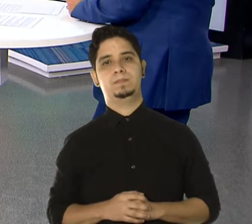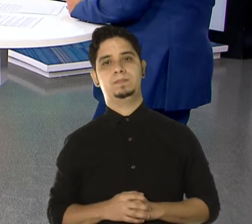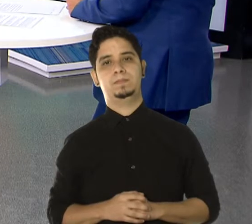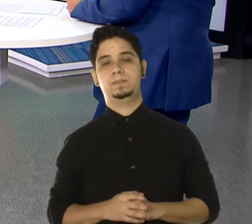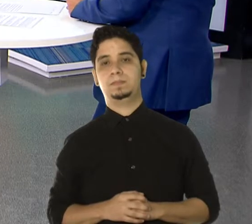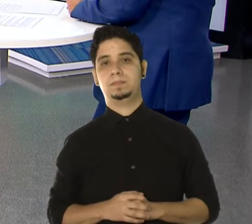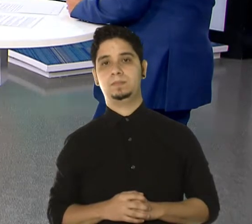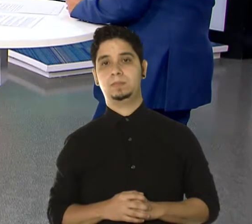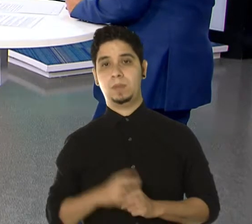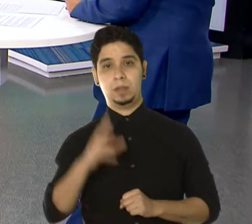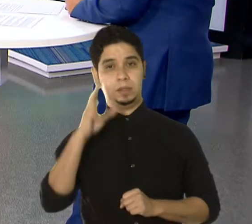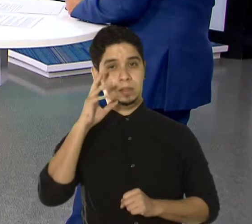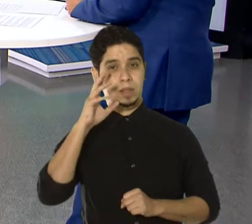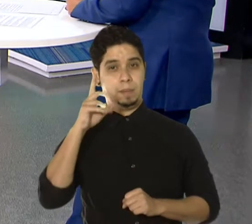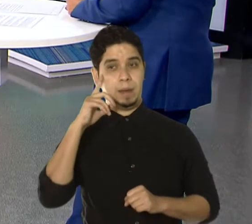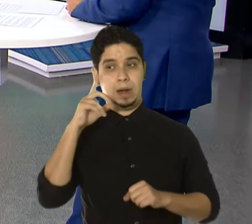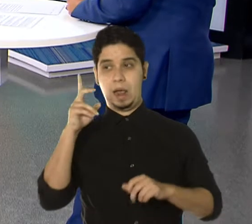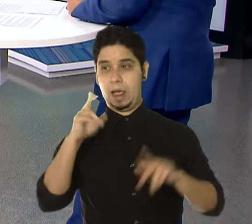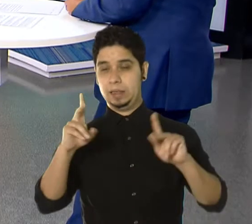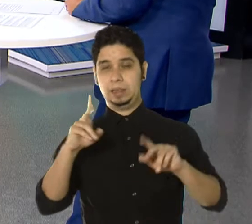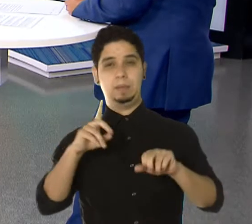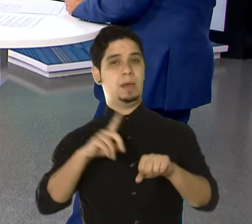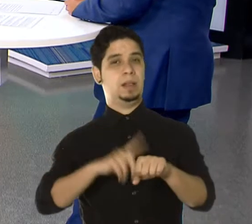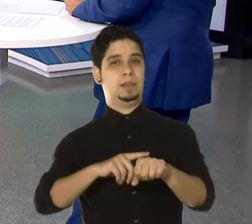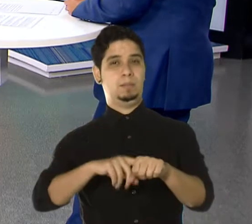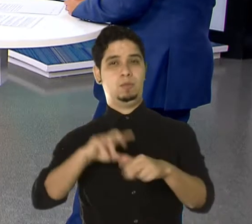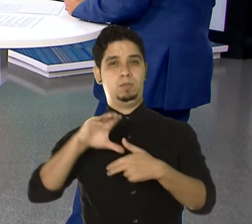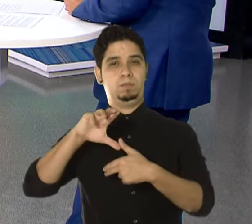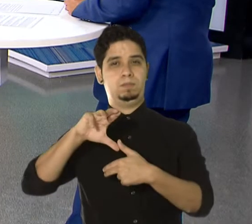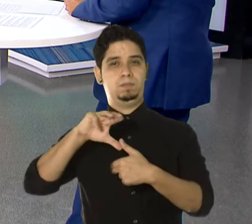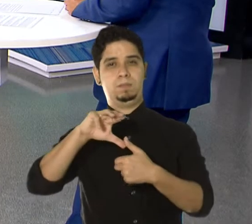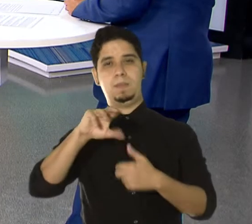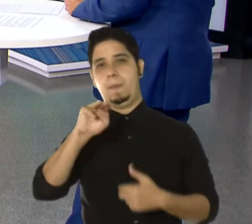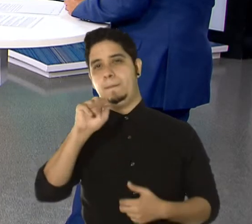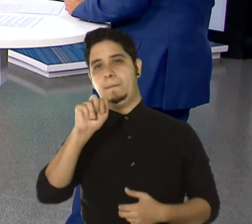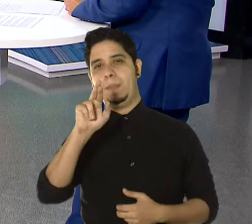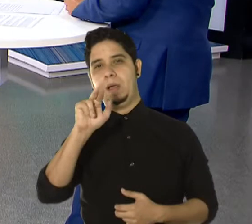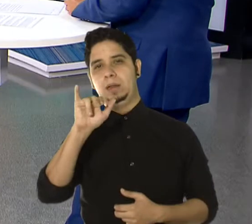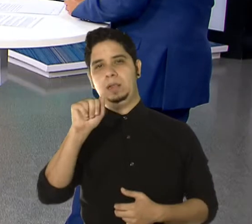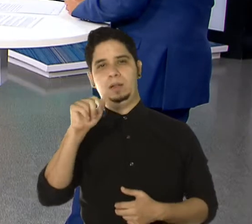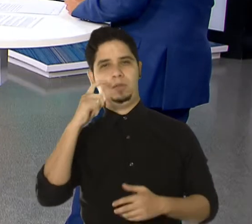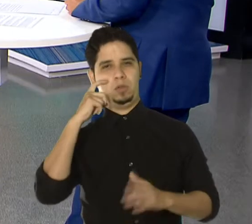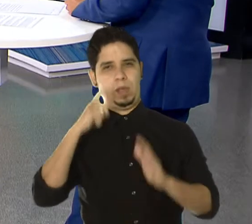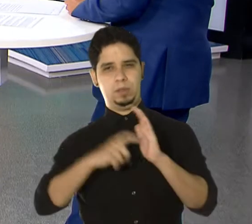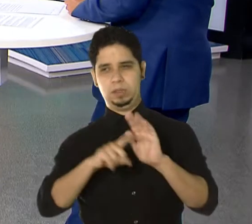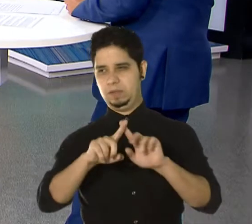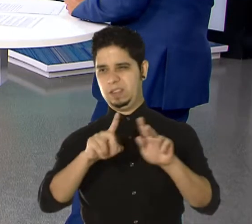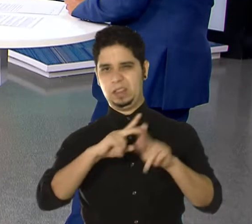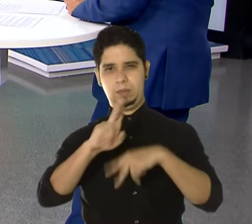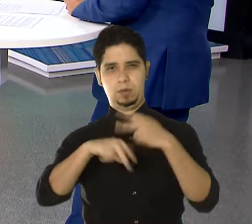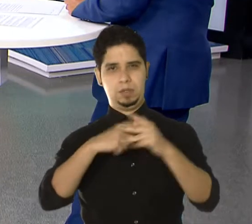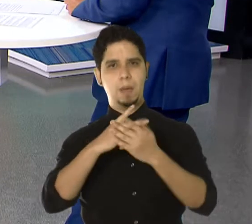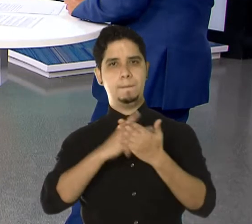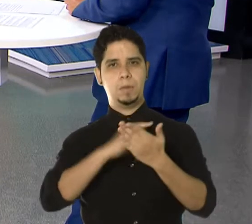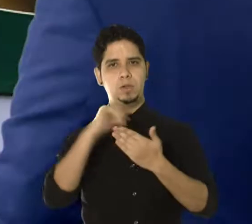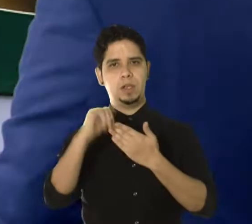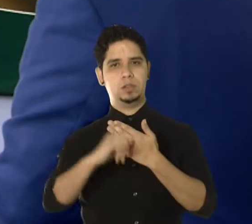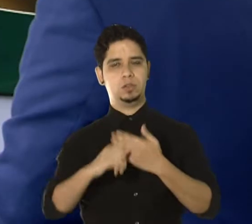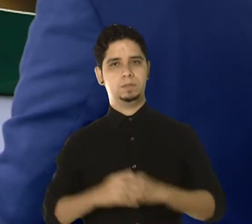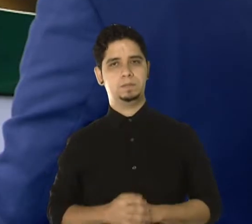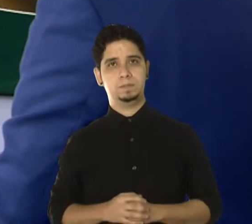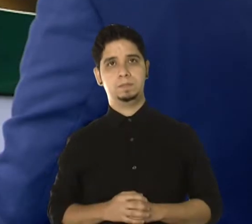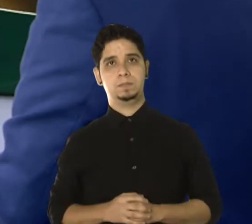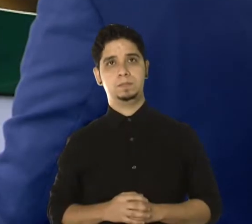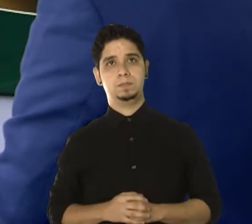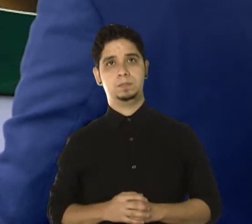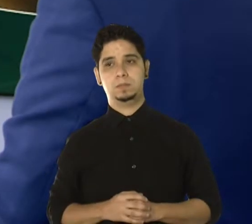para la gente después del huracán María, y lo vimos mucho en distintos proyectos por ahí, la gente, el tema de tener